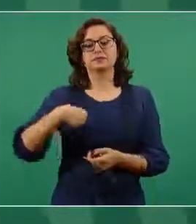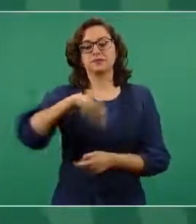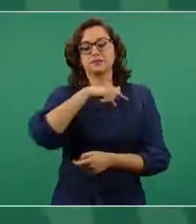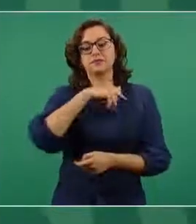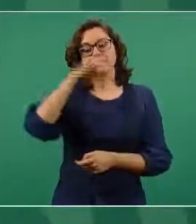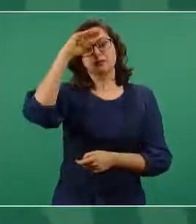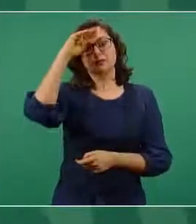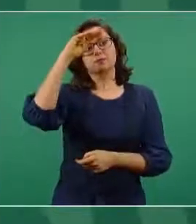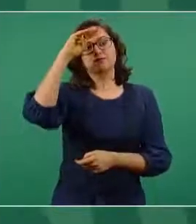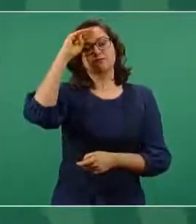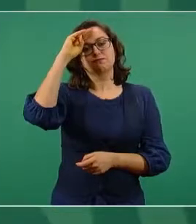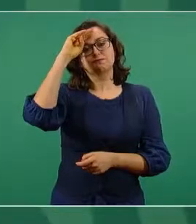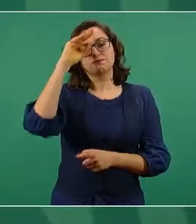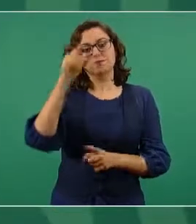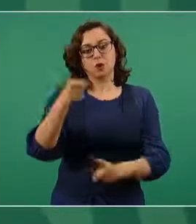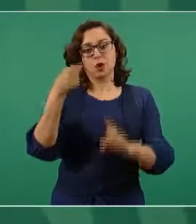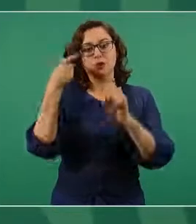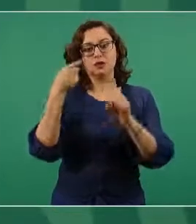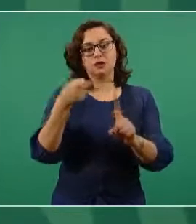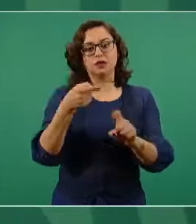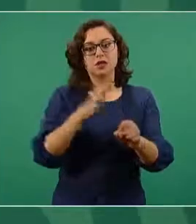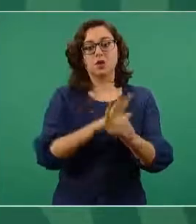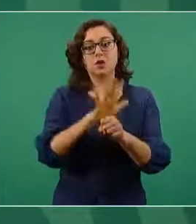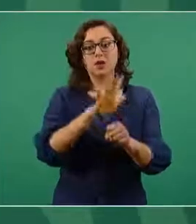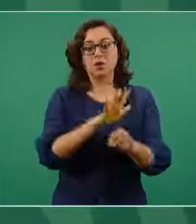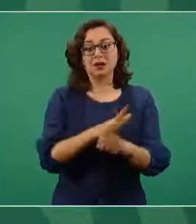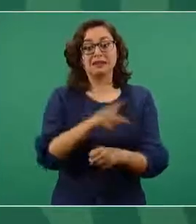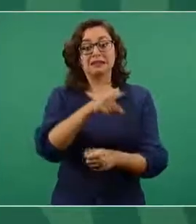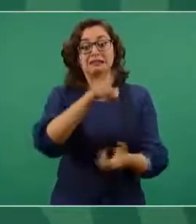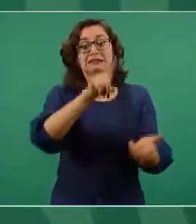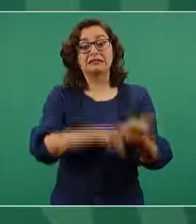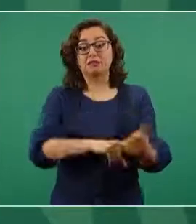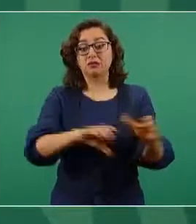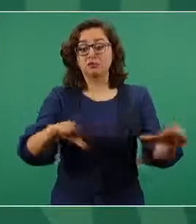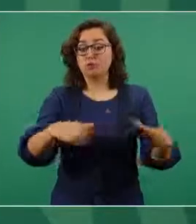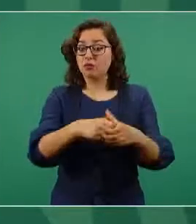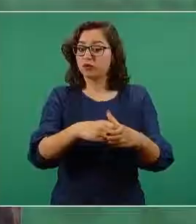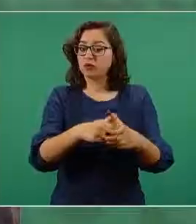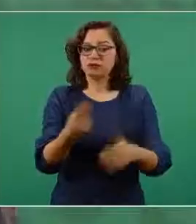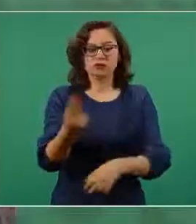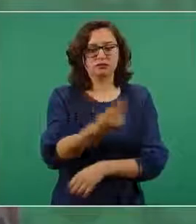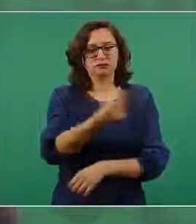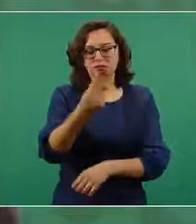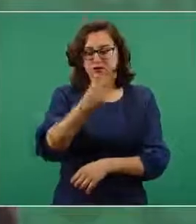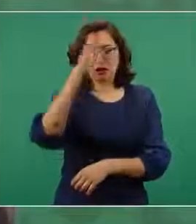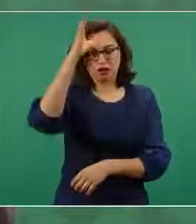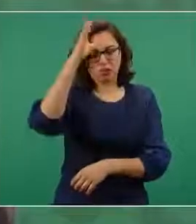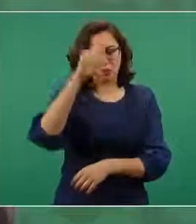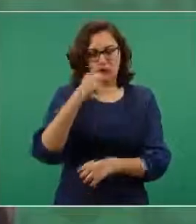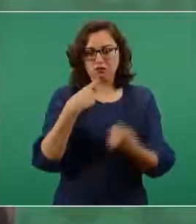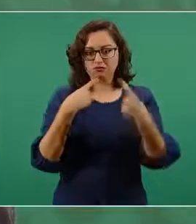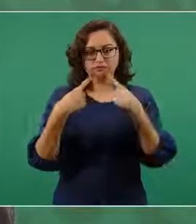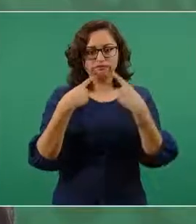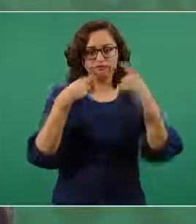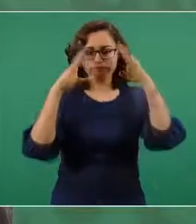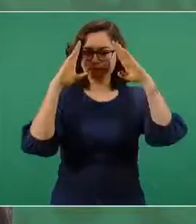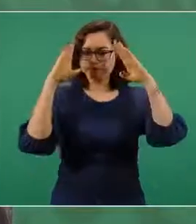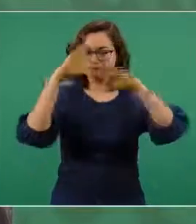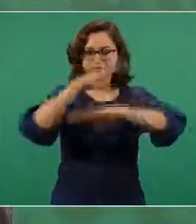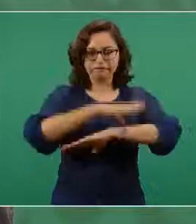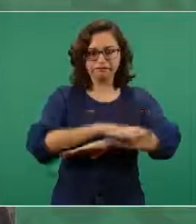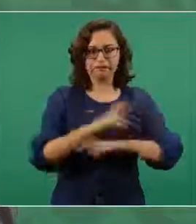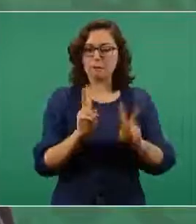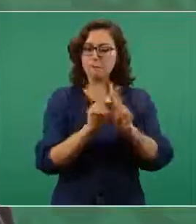hace falta la conciliación entre las partes y